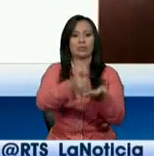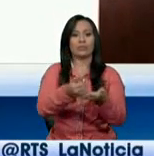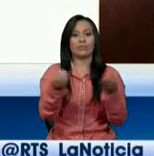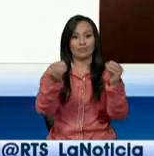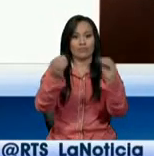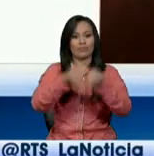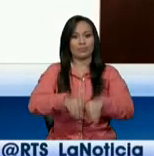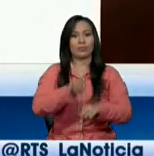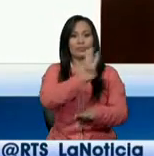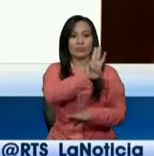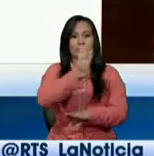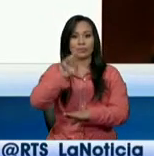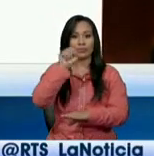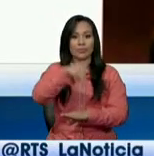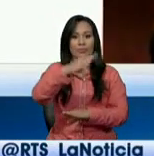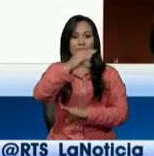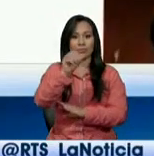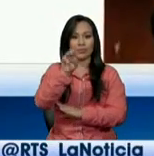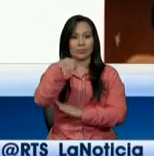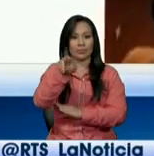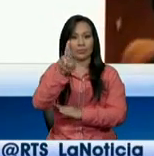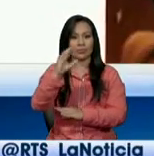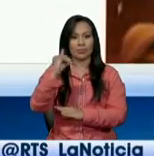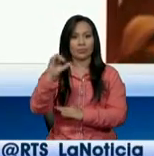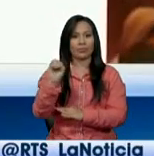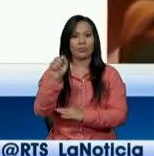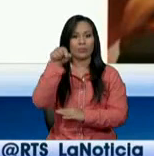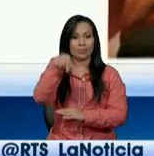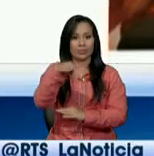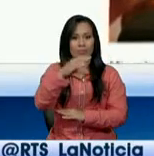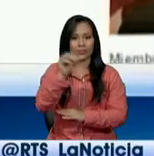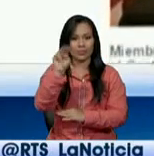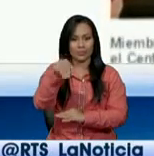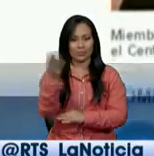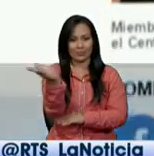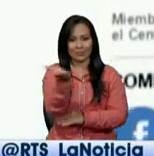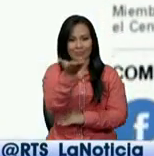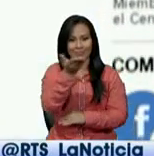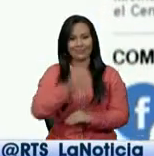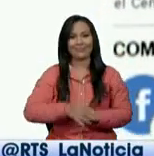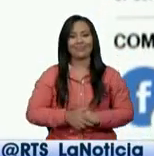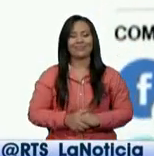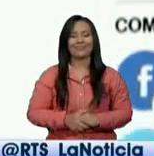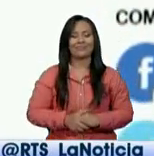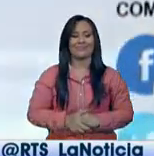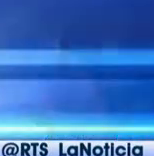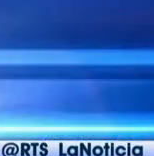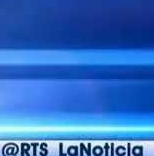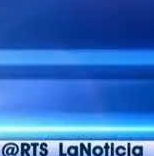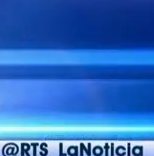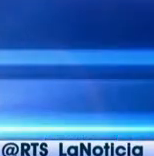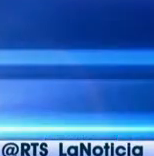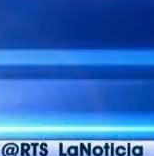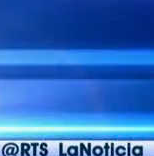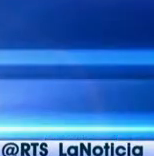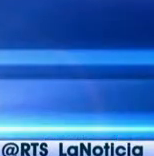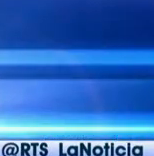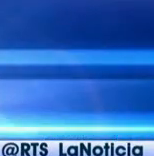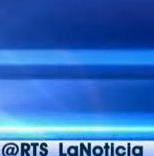esta y otras noticias, manténgase informado en elcomercio.com. La noticia siempre en